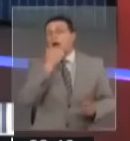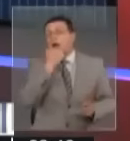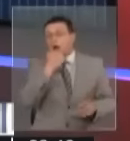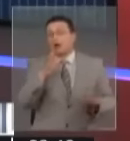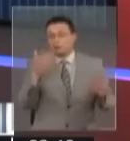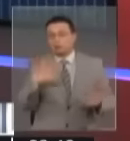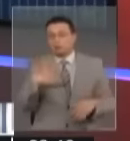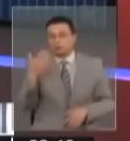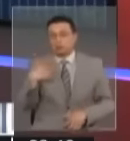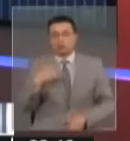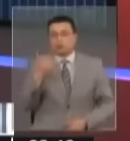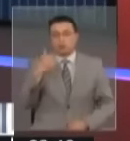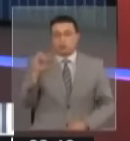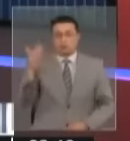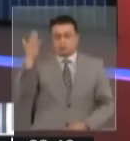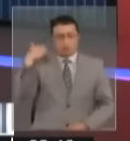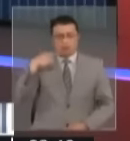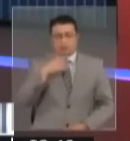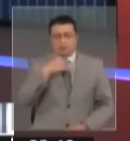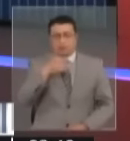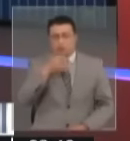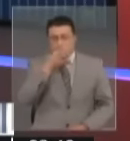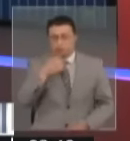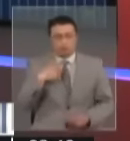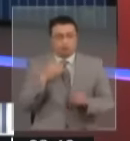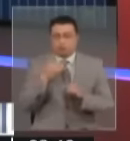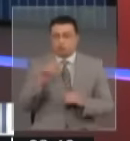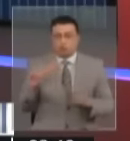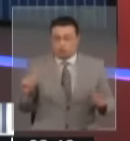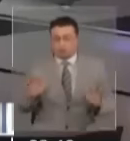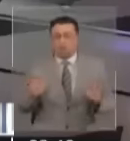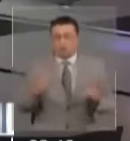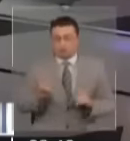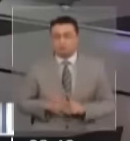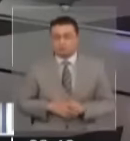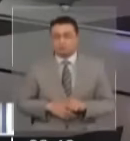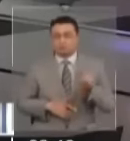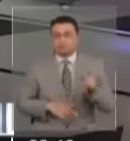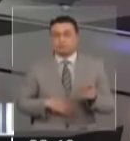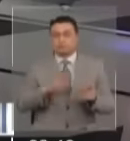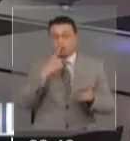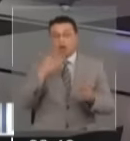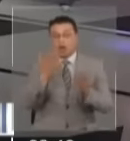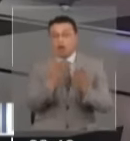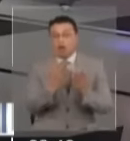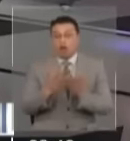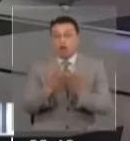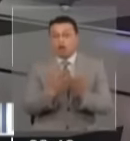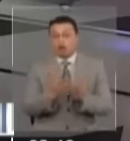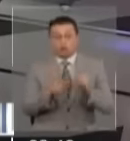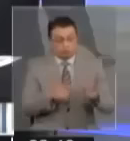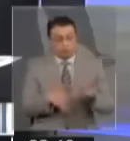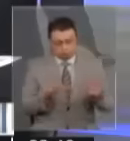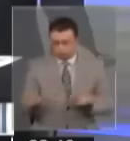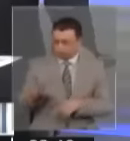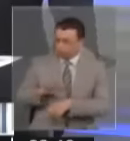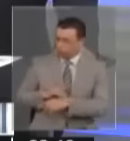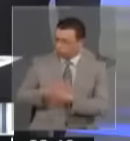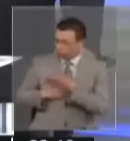o en mi vida no. No, ya, en mi vida fumaba marihuana. Ya. Toda la razón. Hay estudios categóricos que hablan de que... Bueno, tú estás de doctor acá, estás de